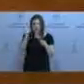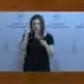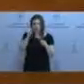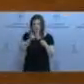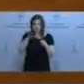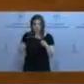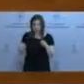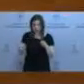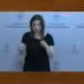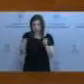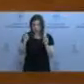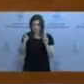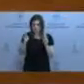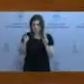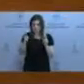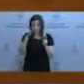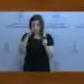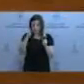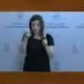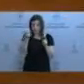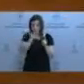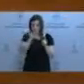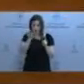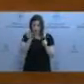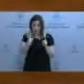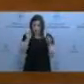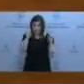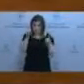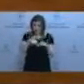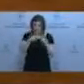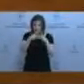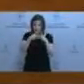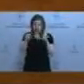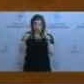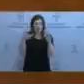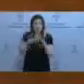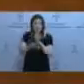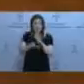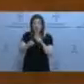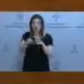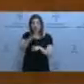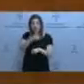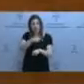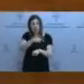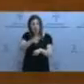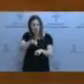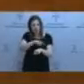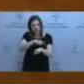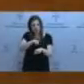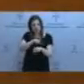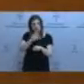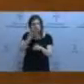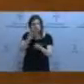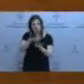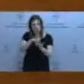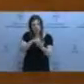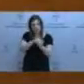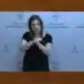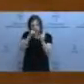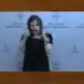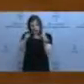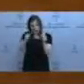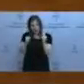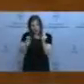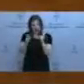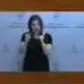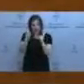escuela rural, o que los profesores de la enseñanza pública asturiana son los que más horas pasan en el centro del resto de España,